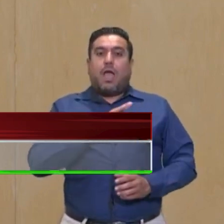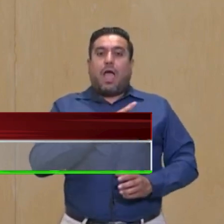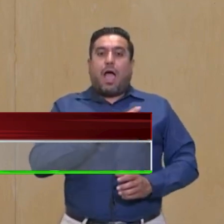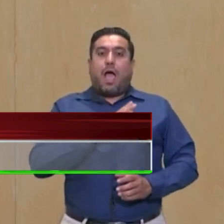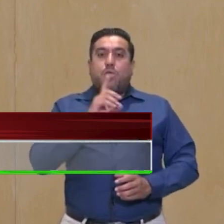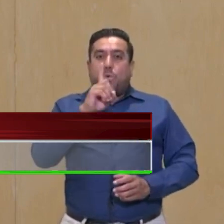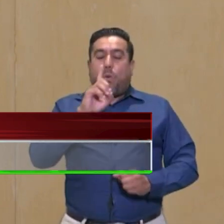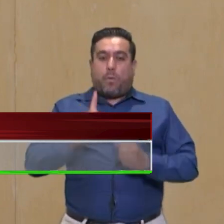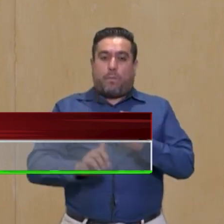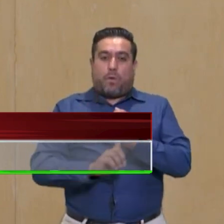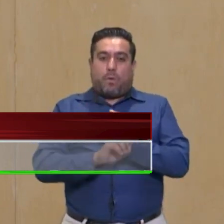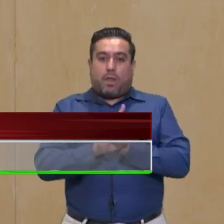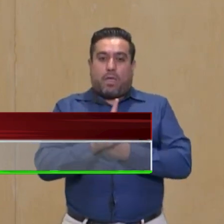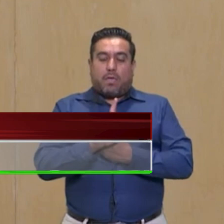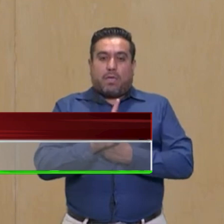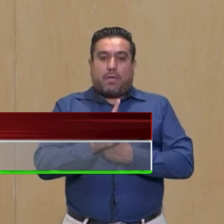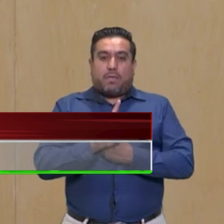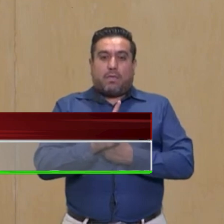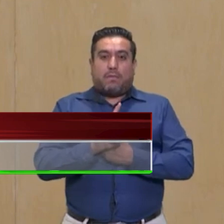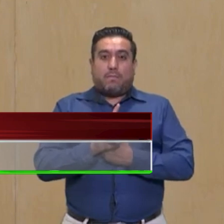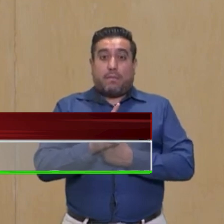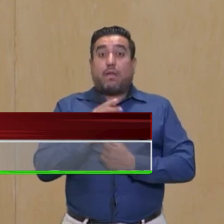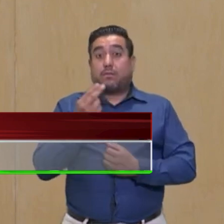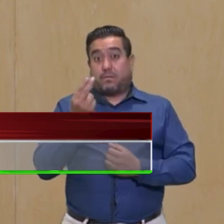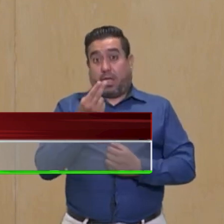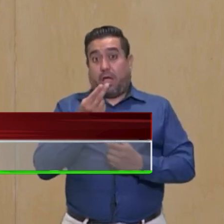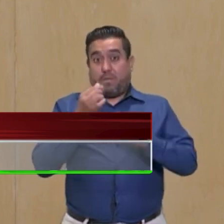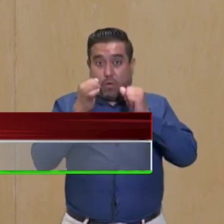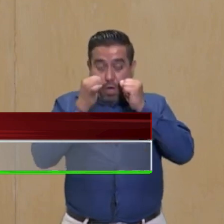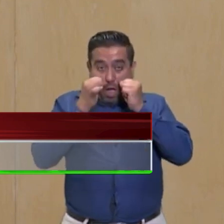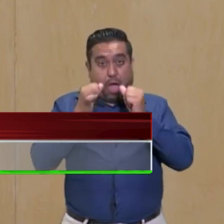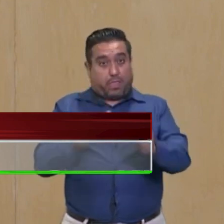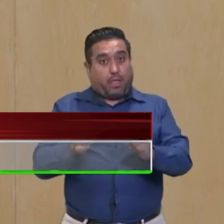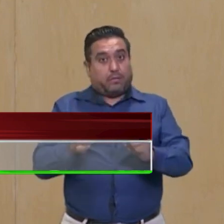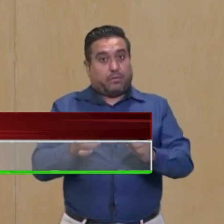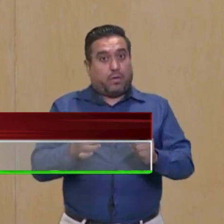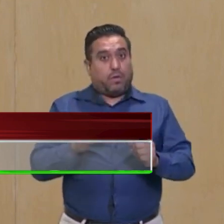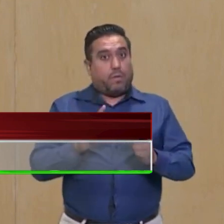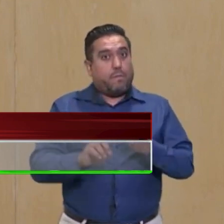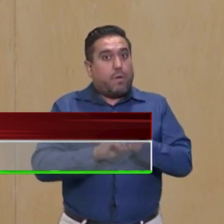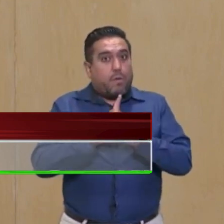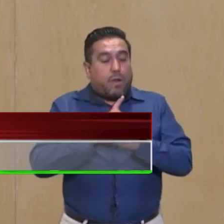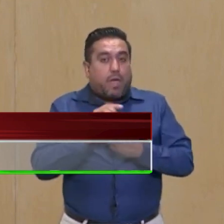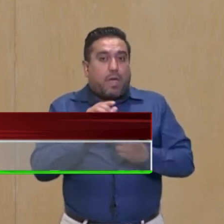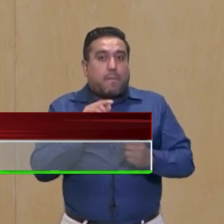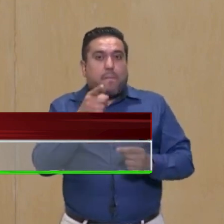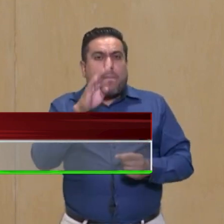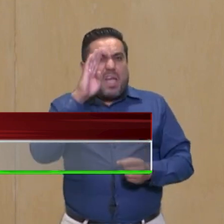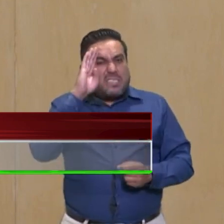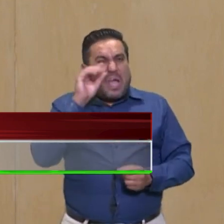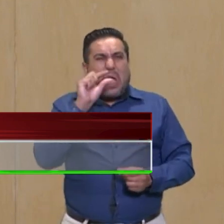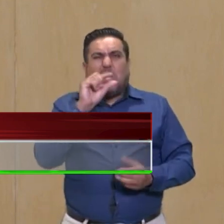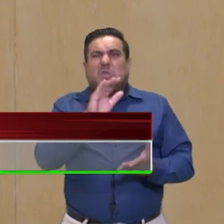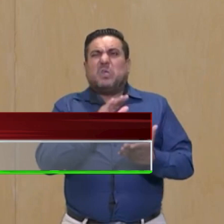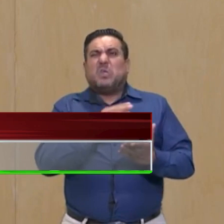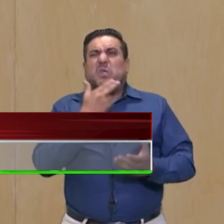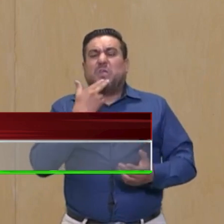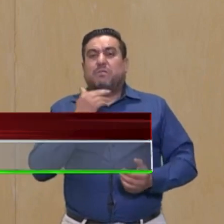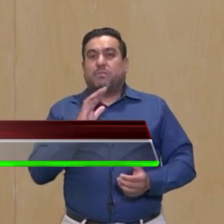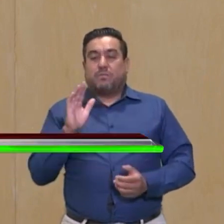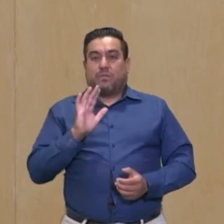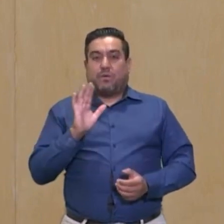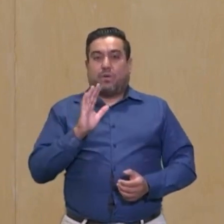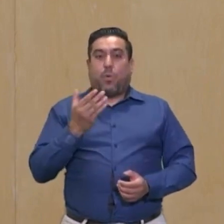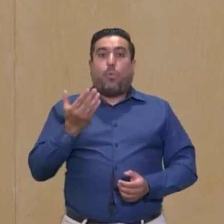y no puede ser desatendido no puede ser minimizado un problema que no se